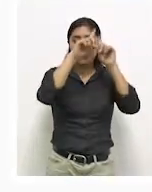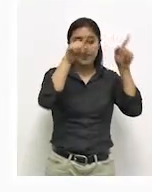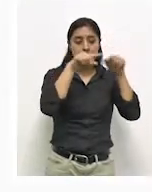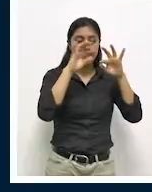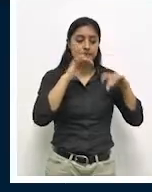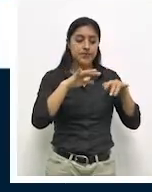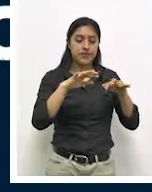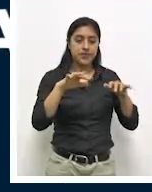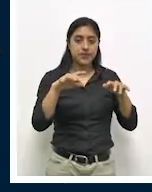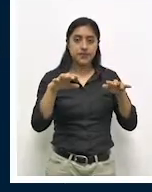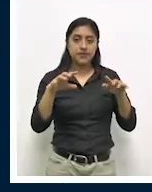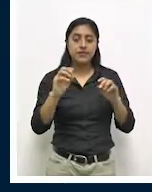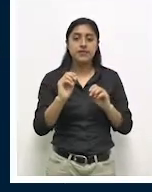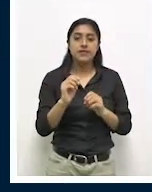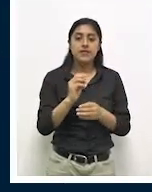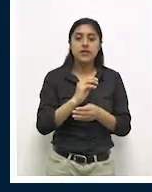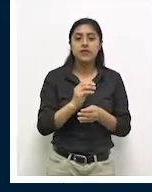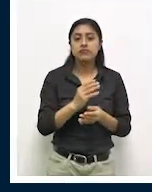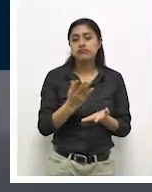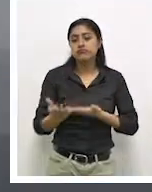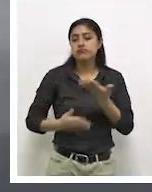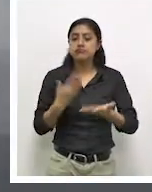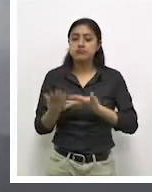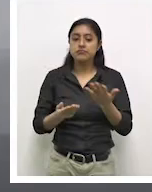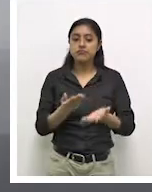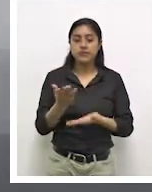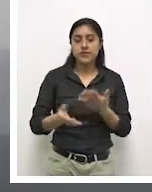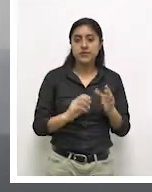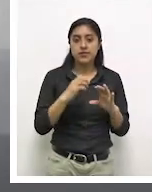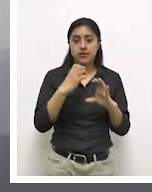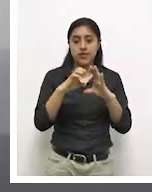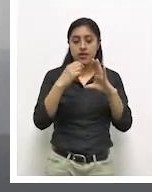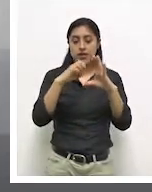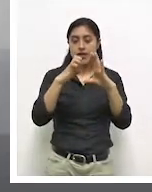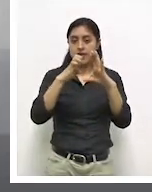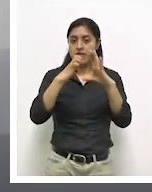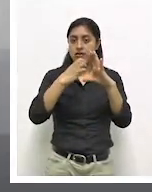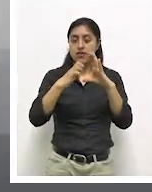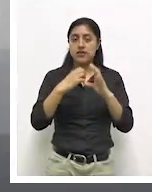manera electrónica. Los servicios electrónicos son a través del